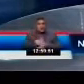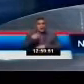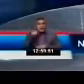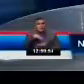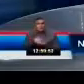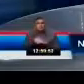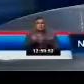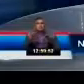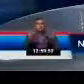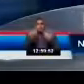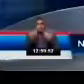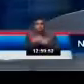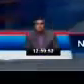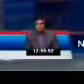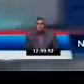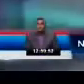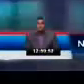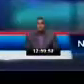Te escuchamos.